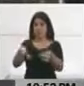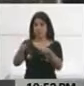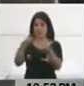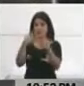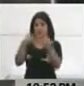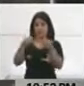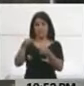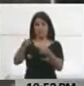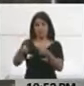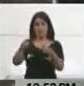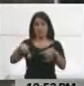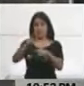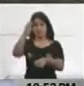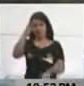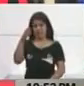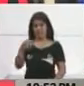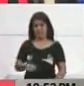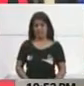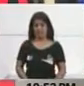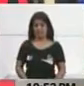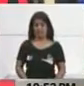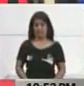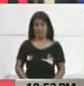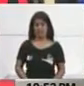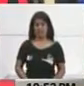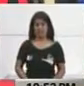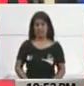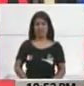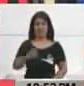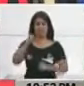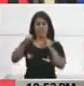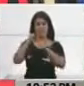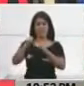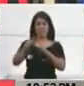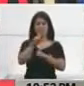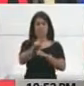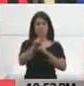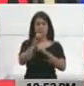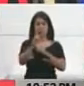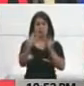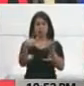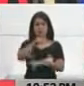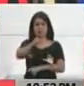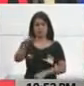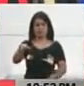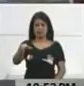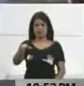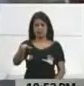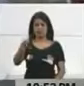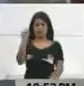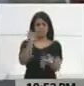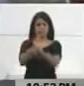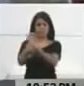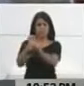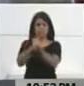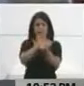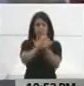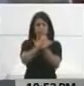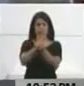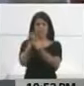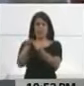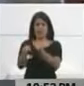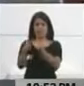la cárcel, parte de la cárcel. Y asesinaron 108 personas detenidos, privados de